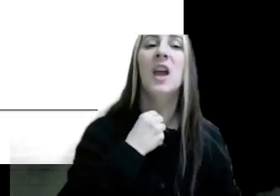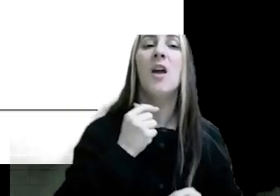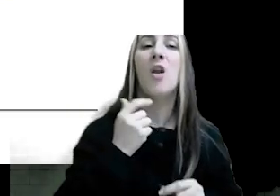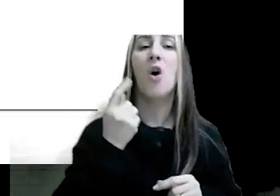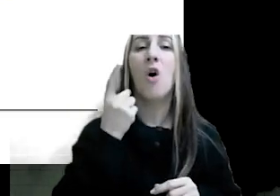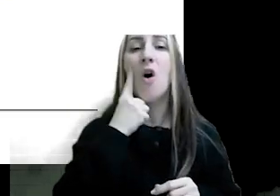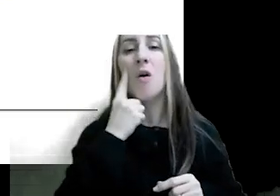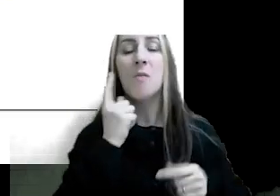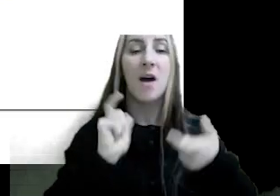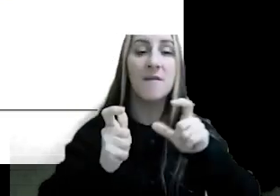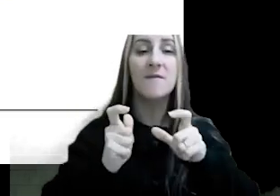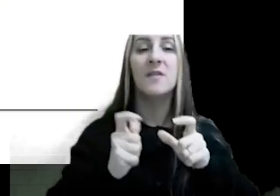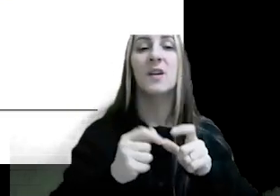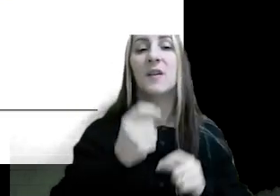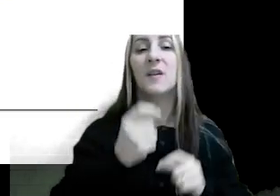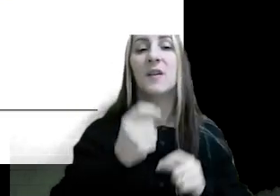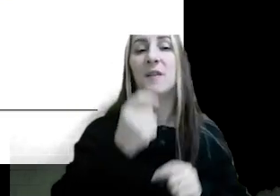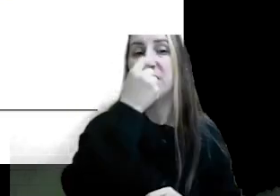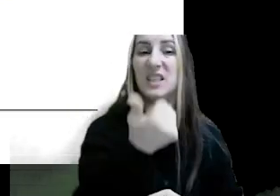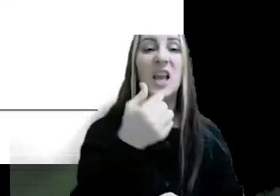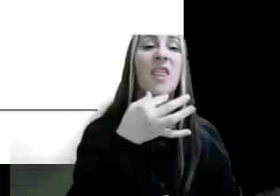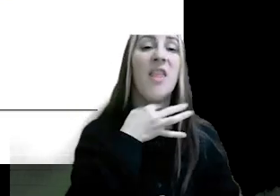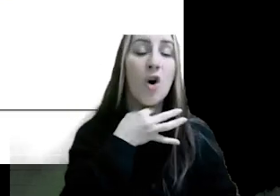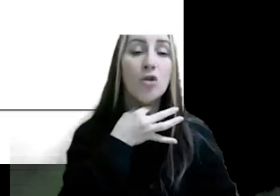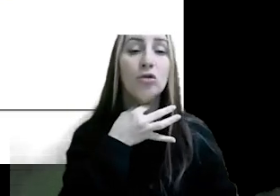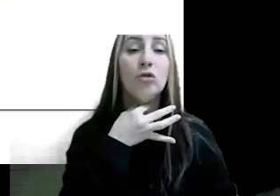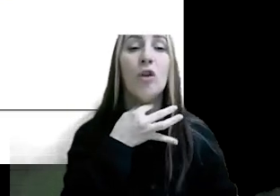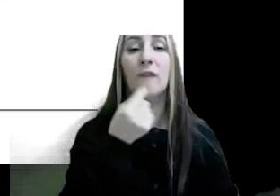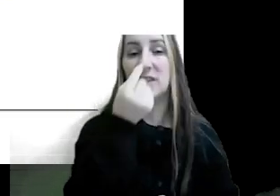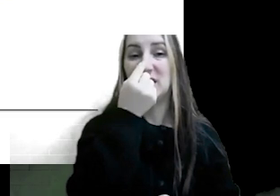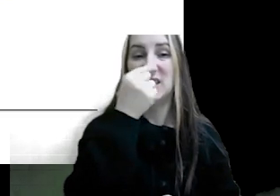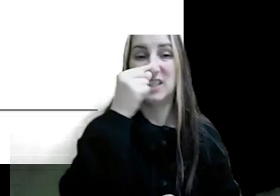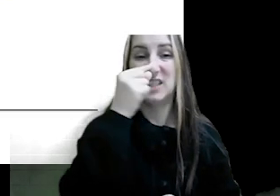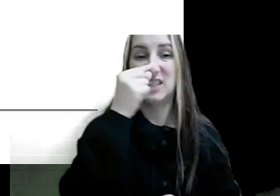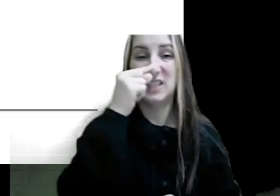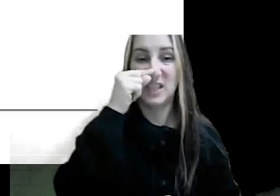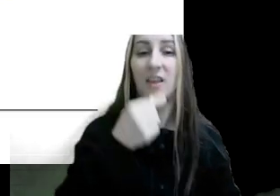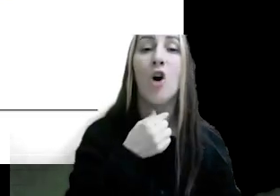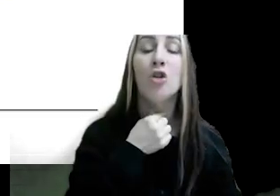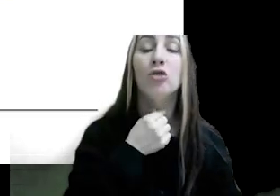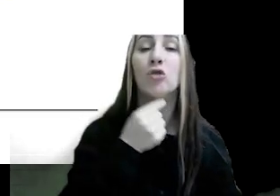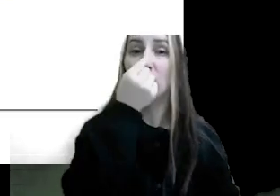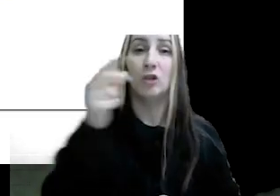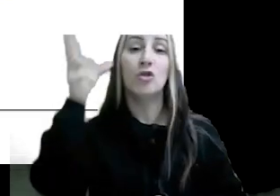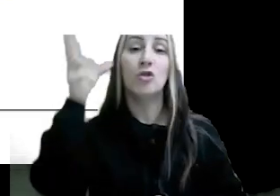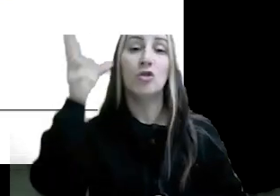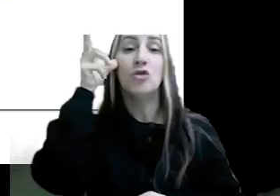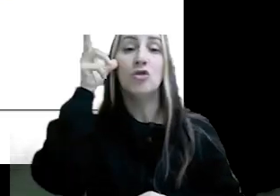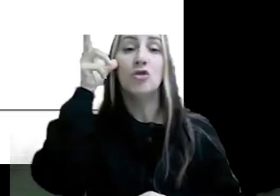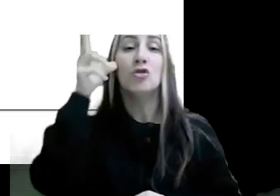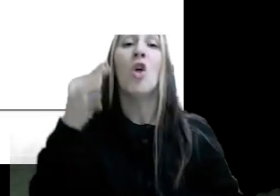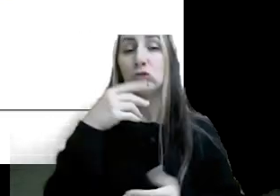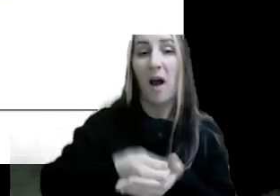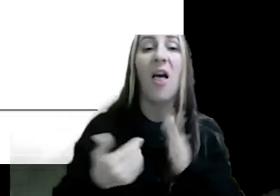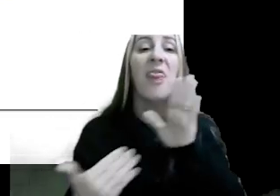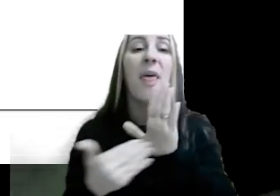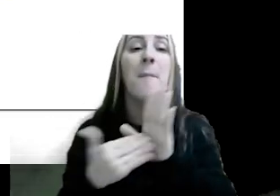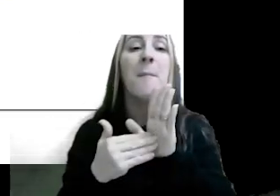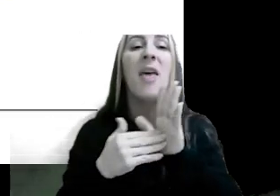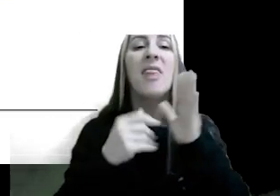pagar al 26 de agosto, 27 de agosto o 28 de agosto, dependiendo del dígito